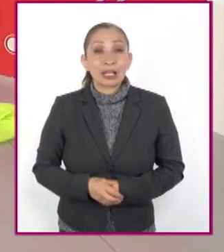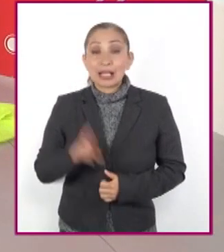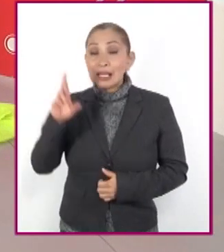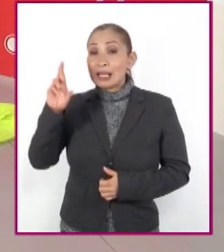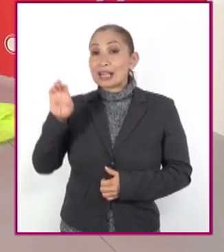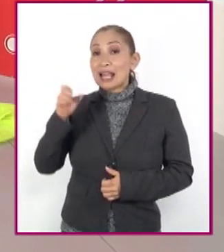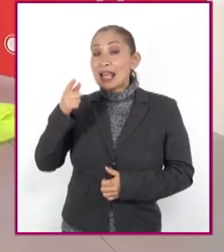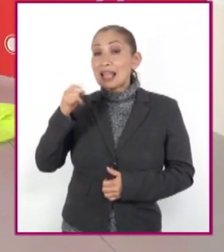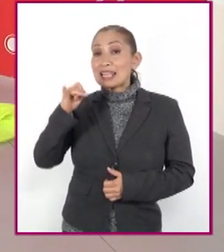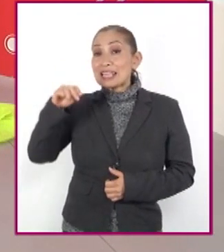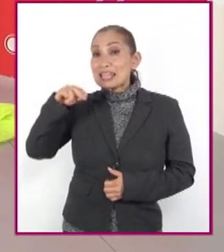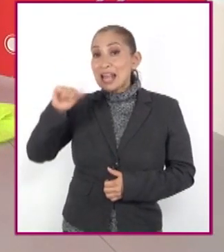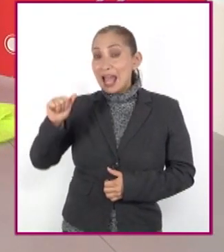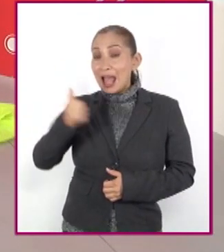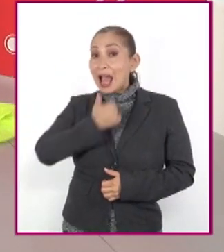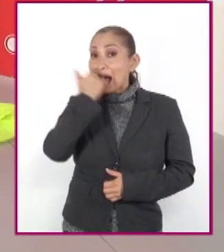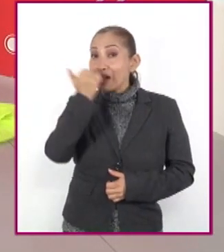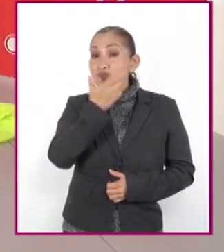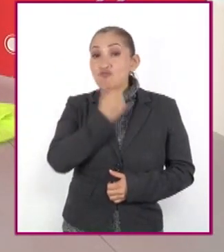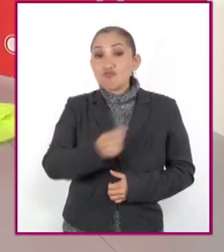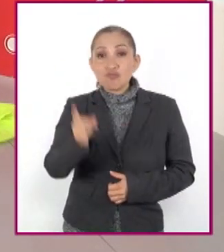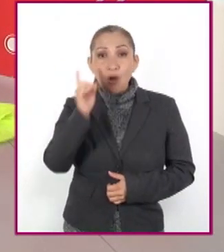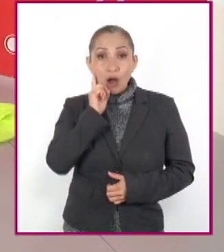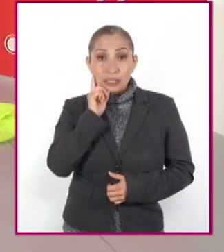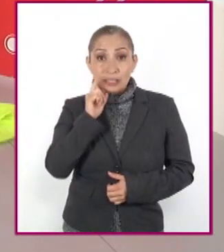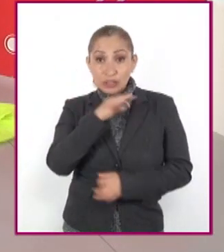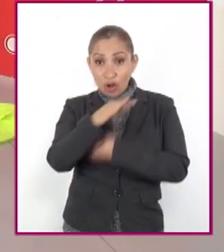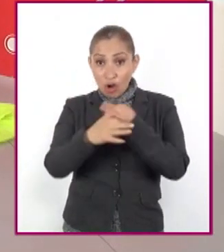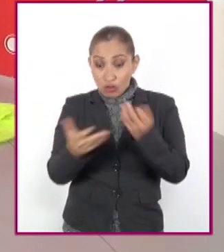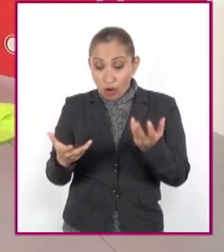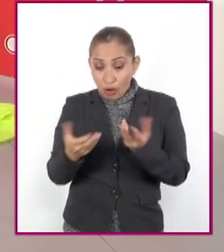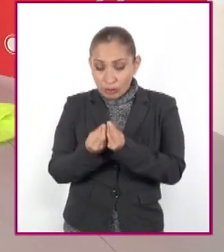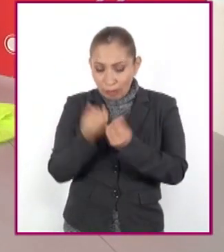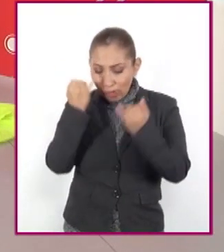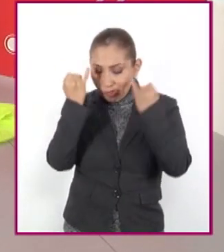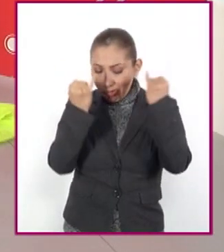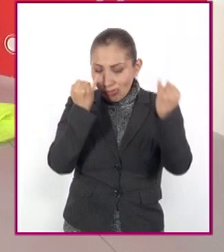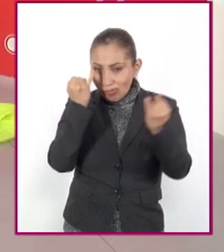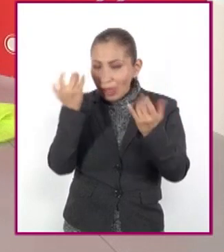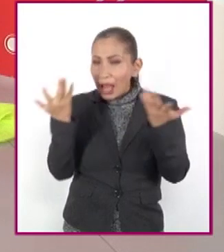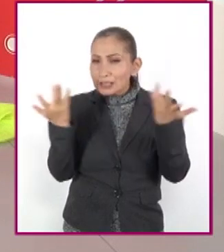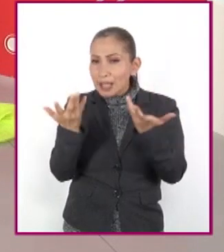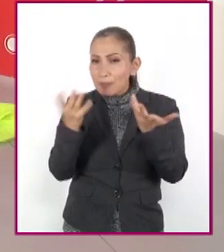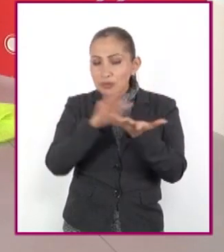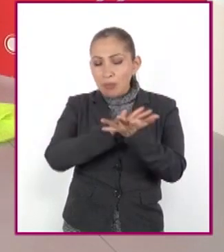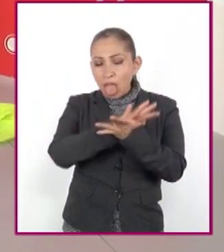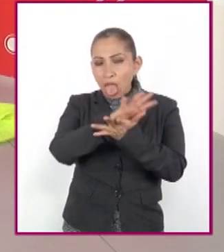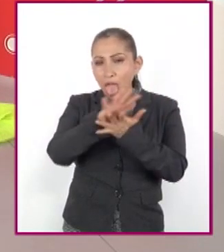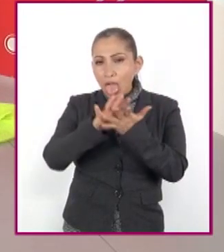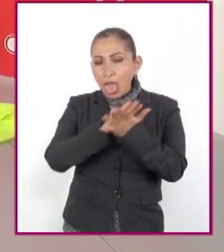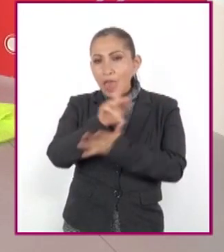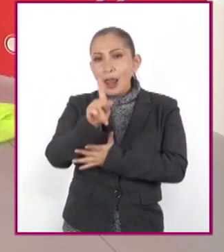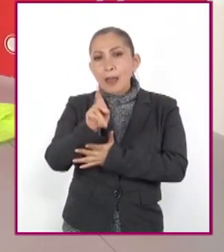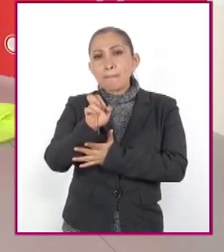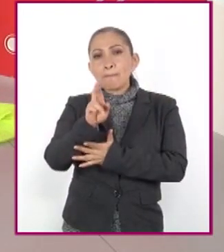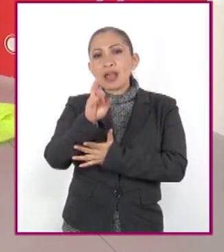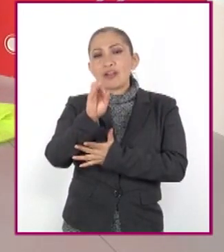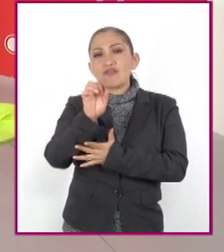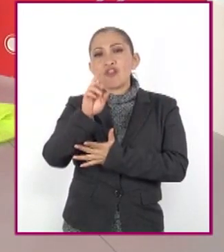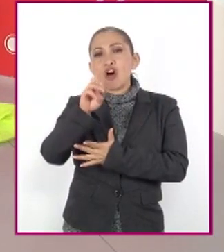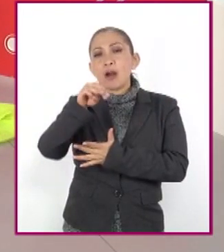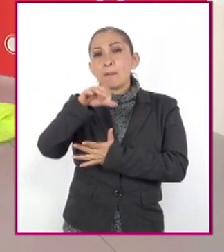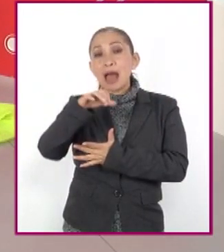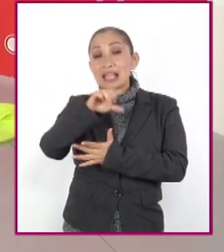Regina, alumnas y alumnos, ¿qué tal si juntos desarrollamos un performance donde nuestro